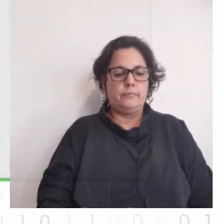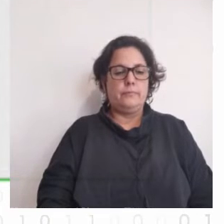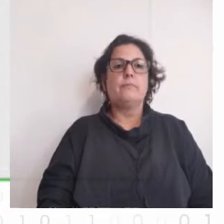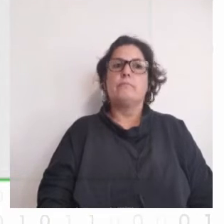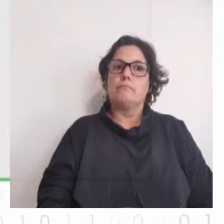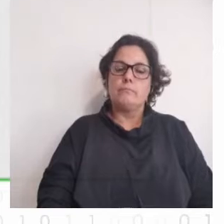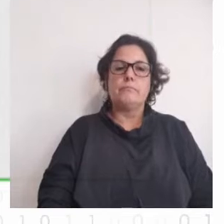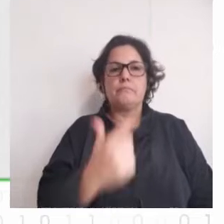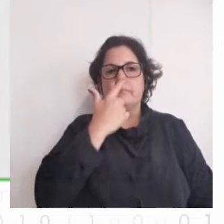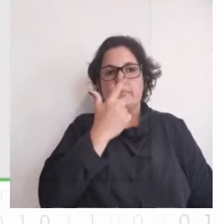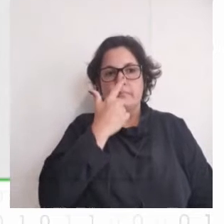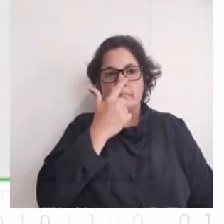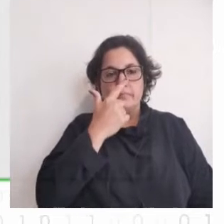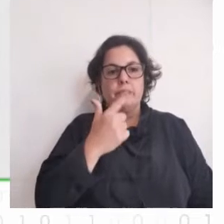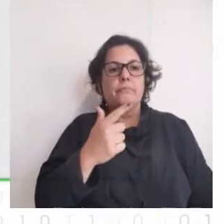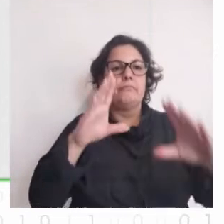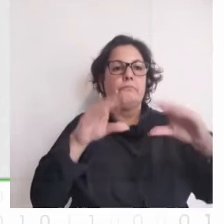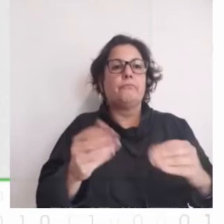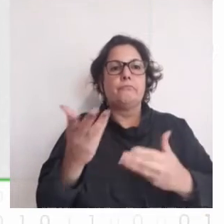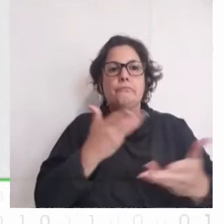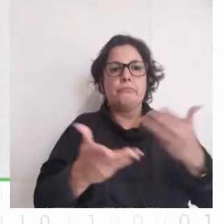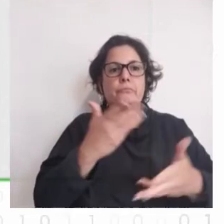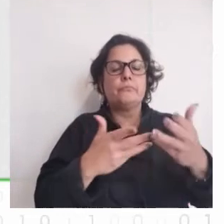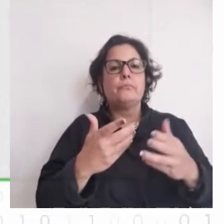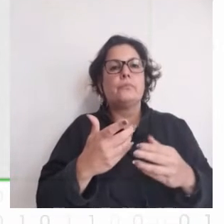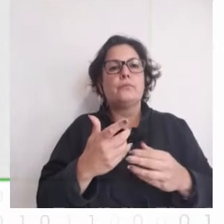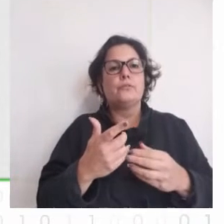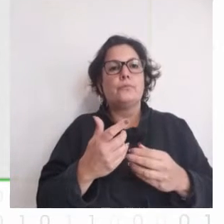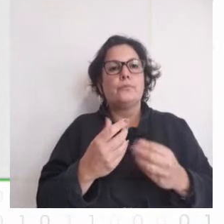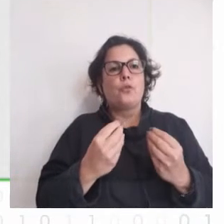súper interesante todo lo compartido y cómo